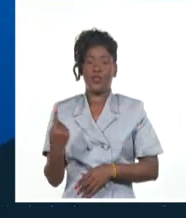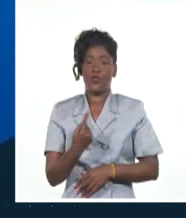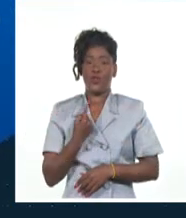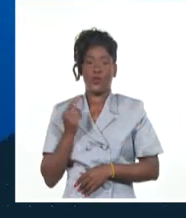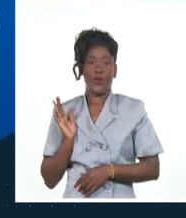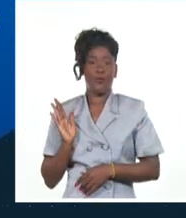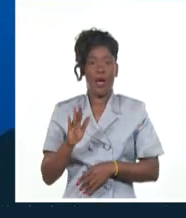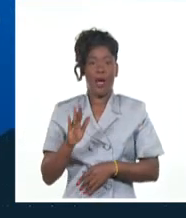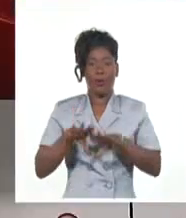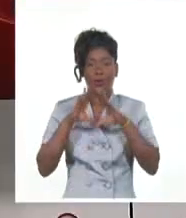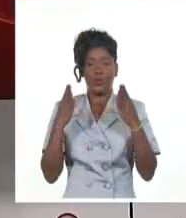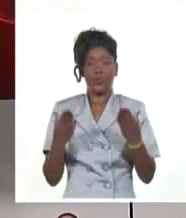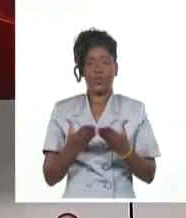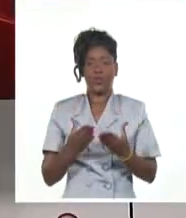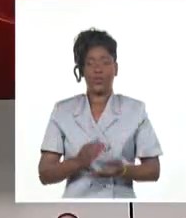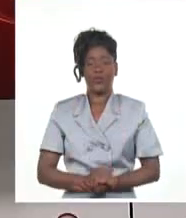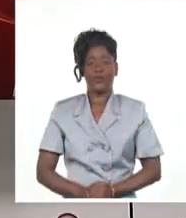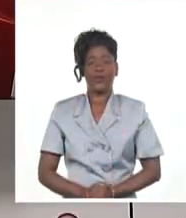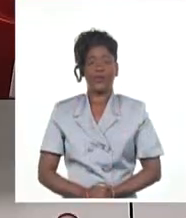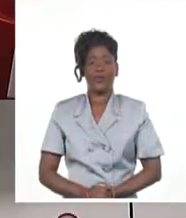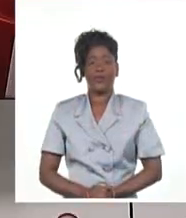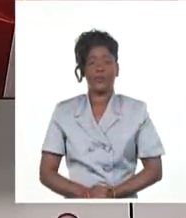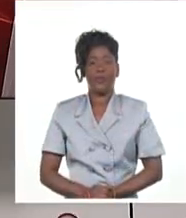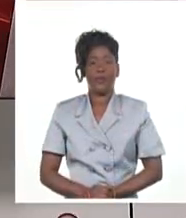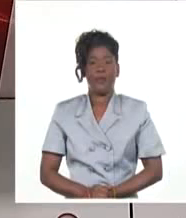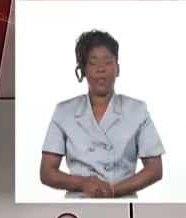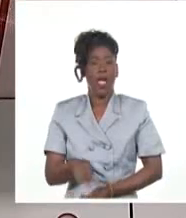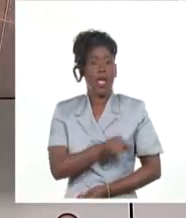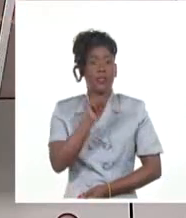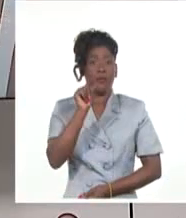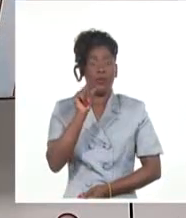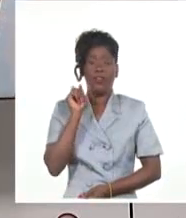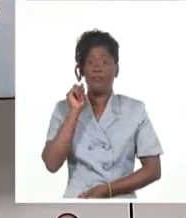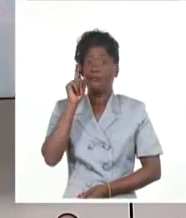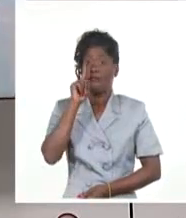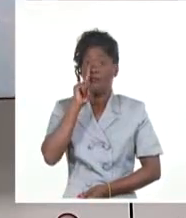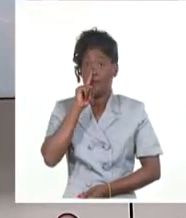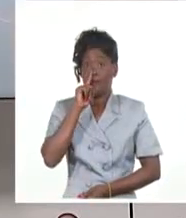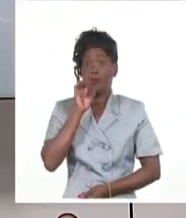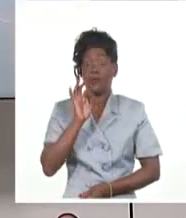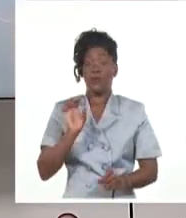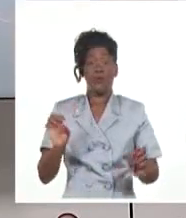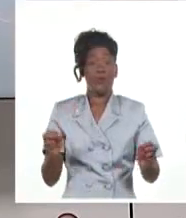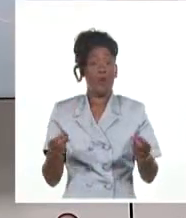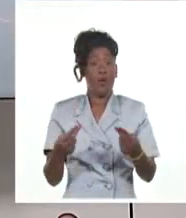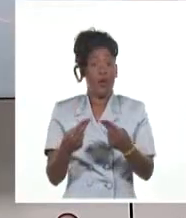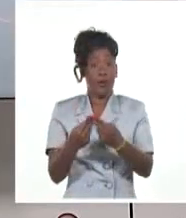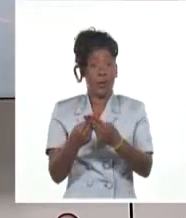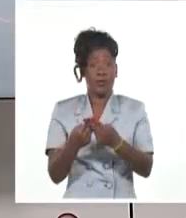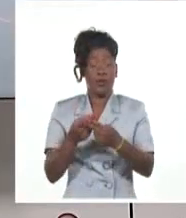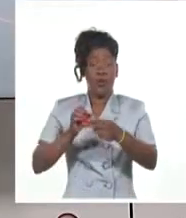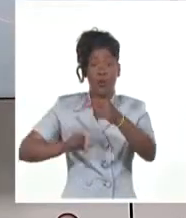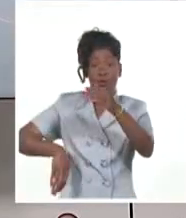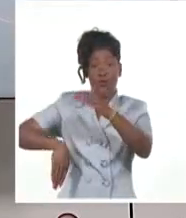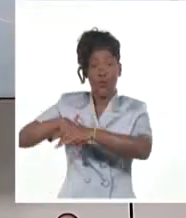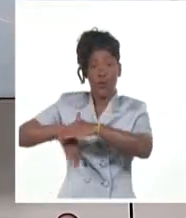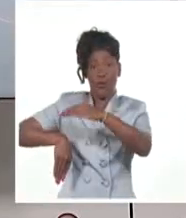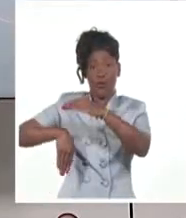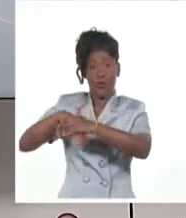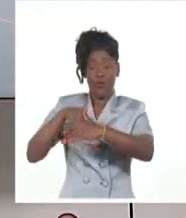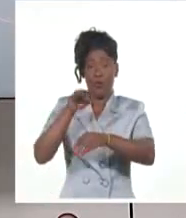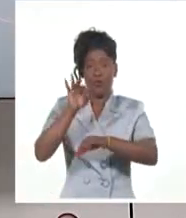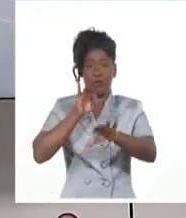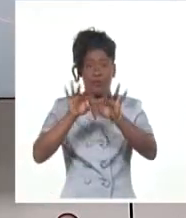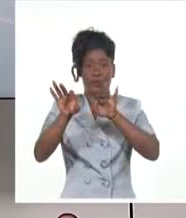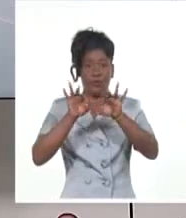todo! Y hace apenas unos segundos finalizó el sorteo del Mundial de Fútbol Qatar 2022. Desde lo personal,